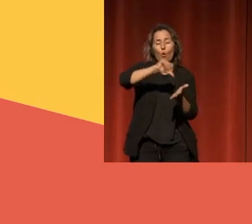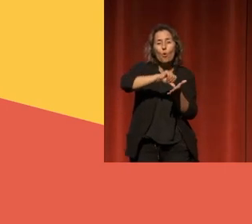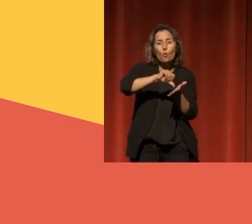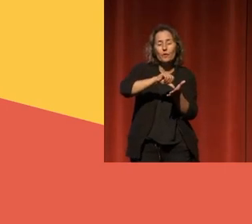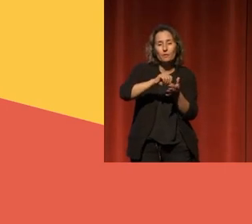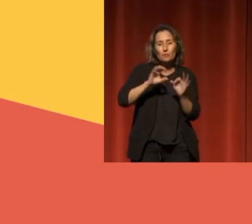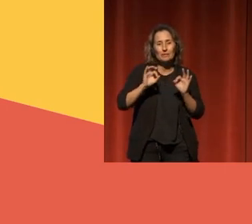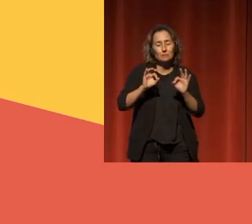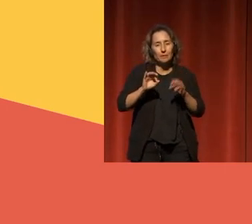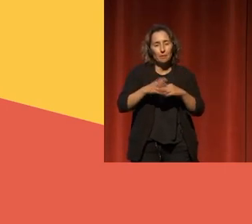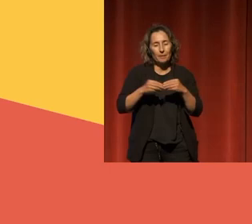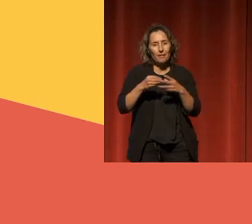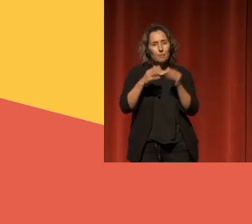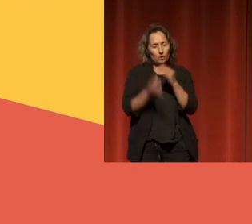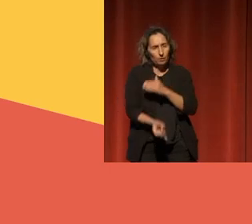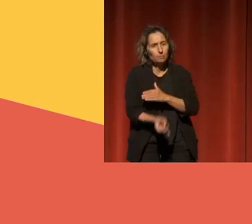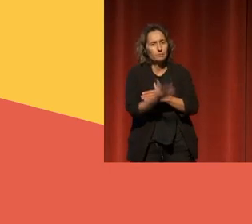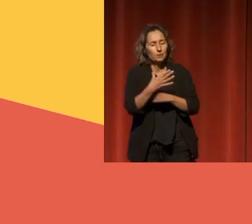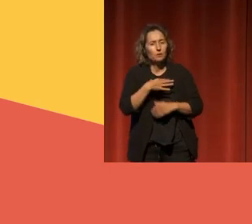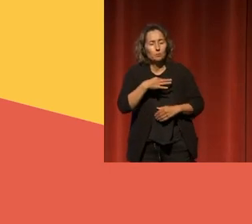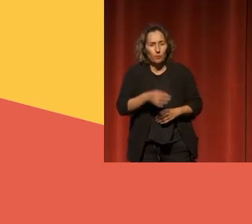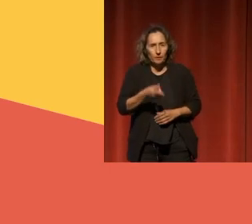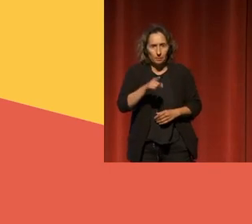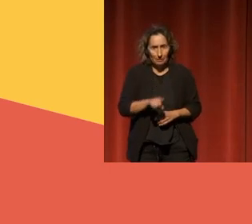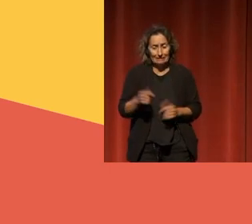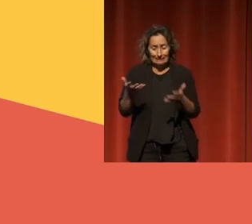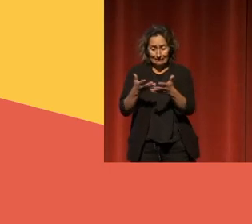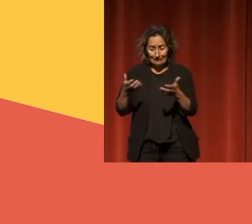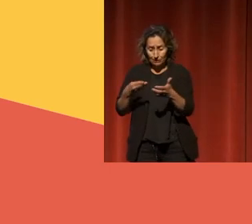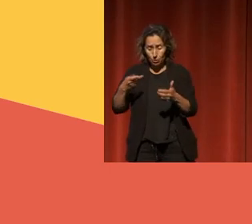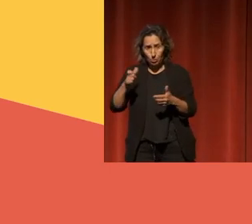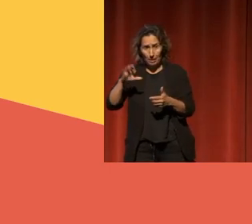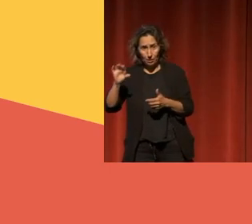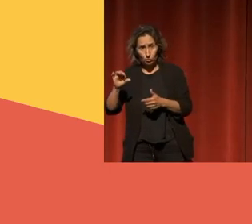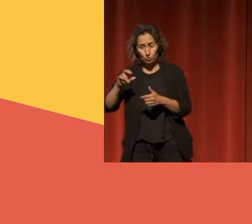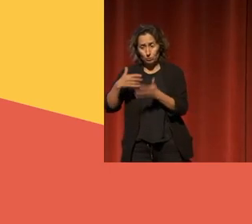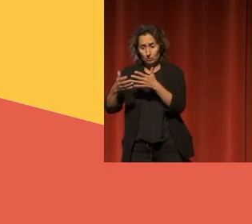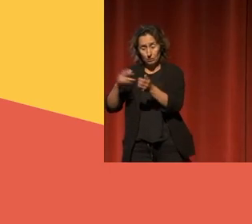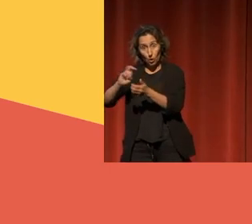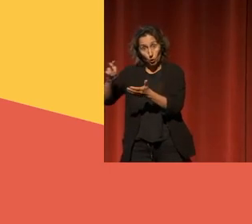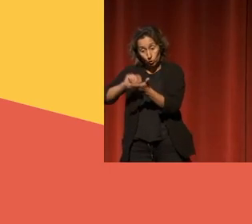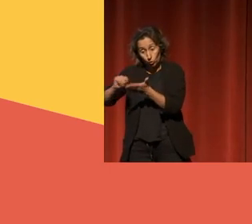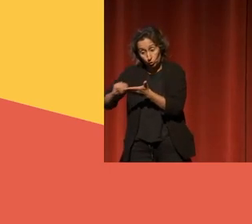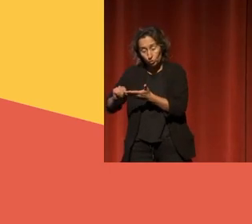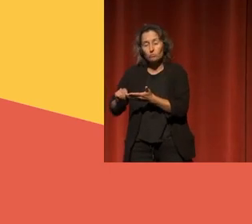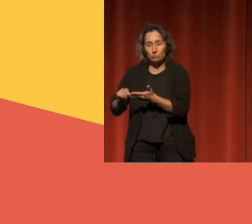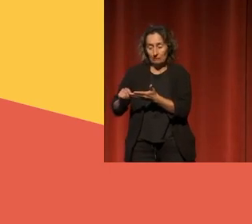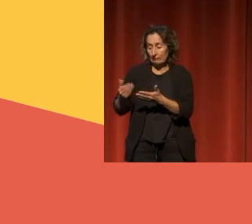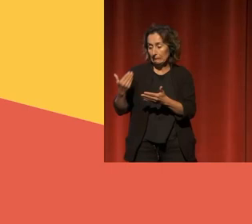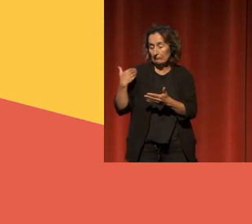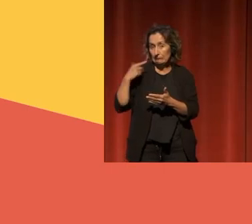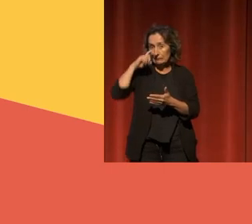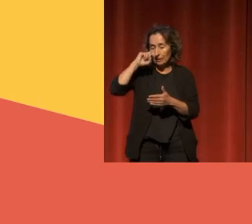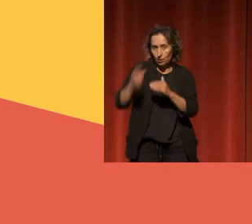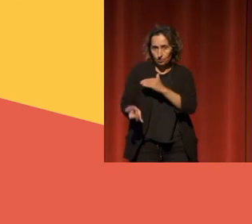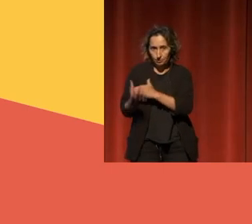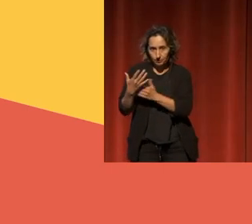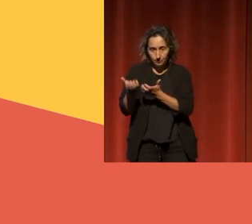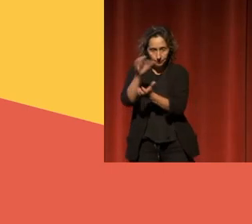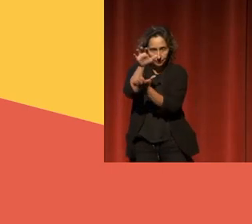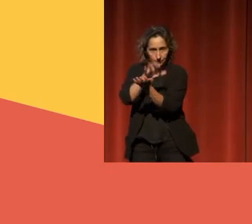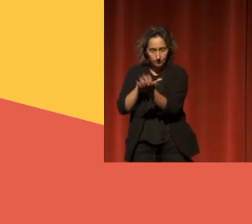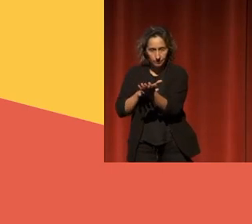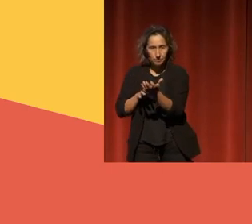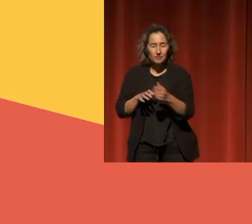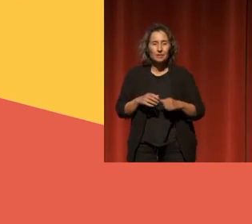la democracia esto se ha planteado en el texto de barros y otros autores precisamente este año y a mí me gustaría aludir